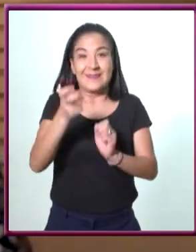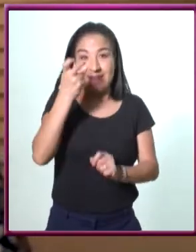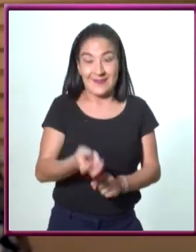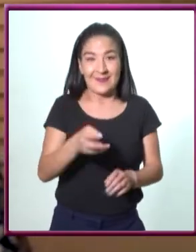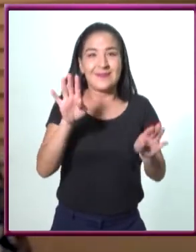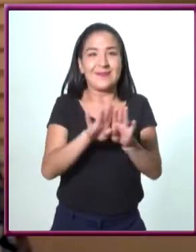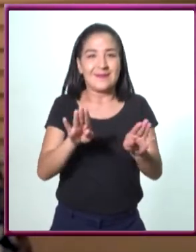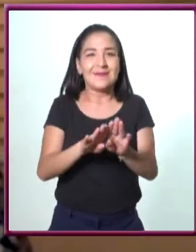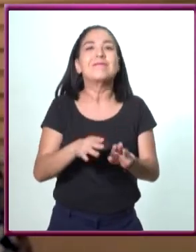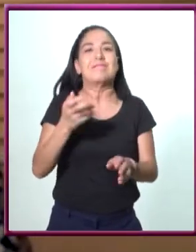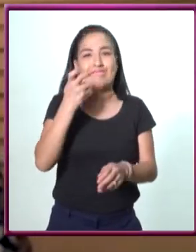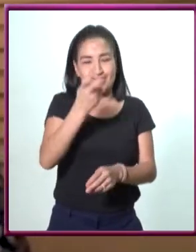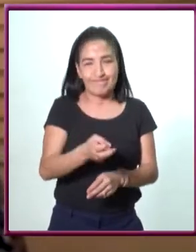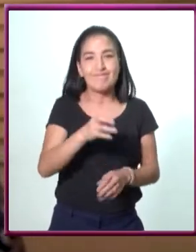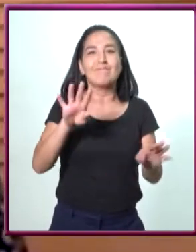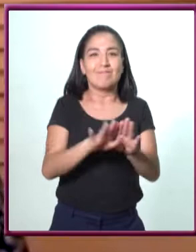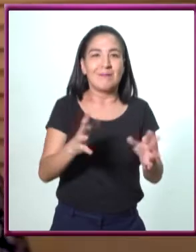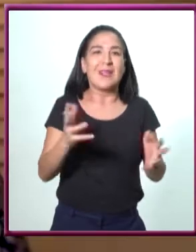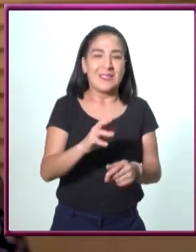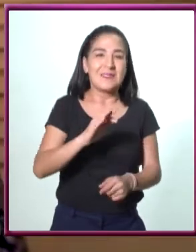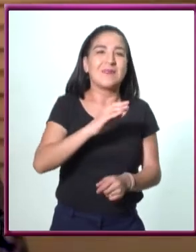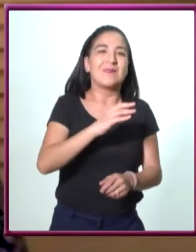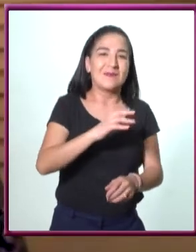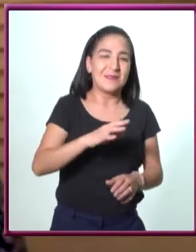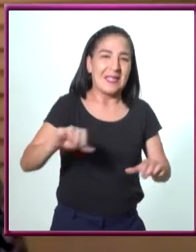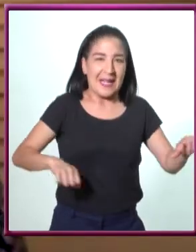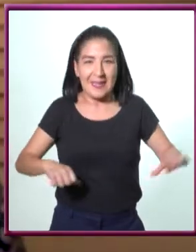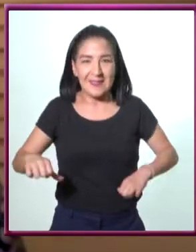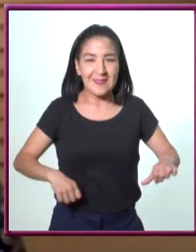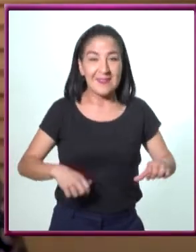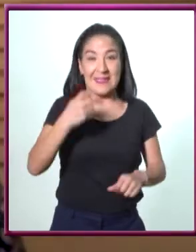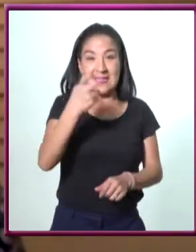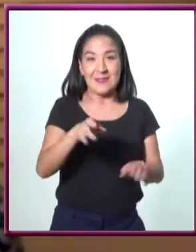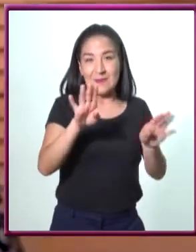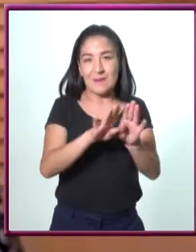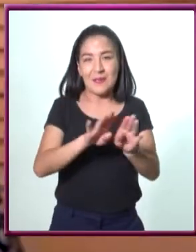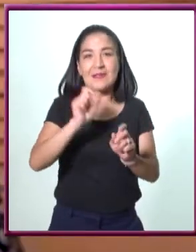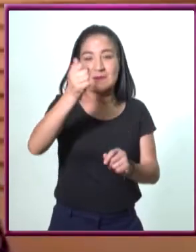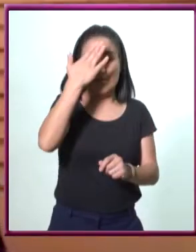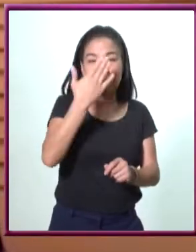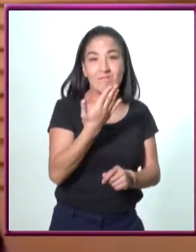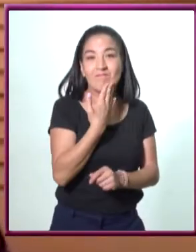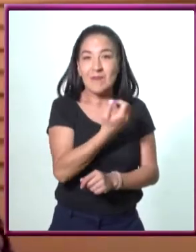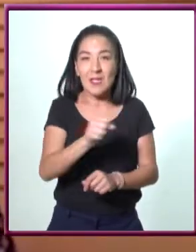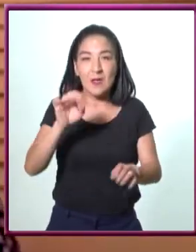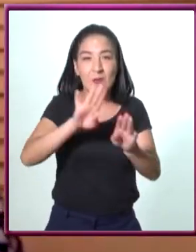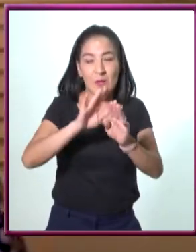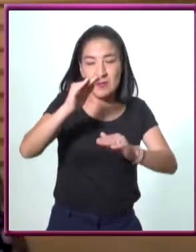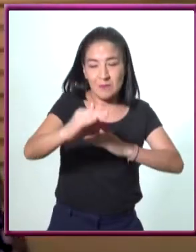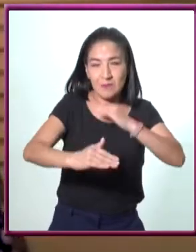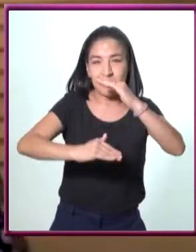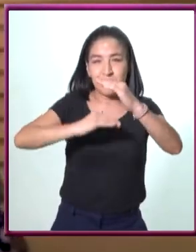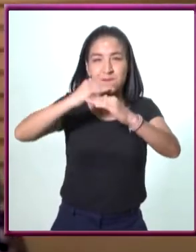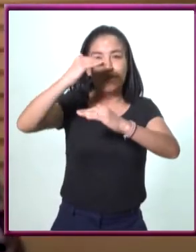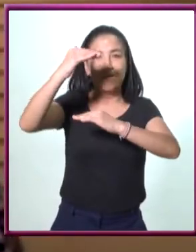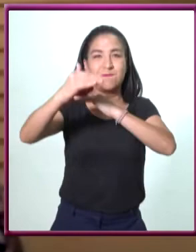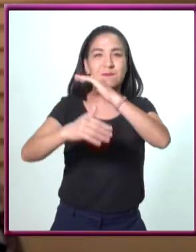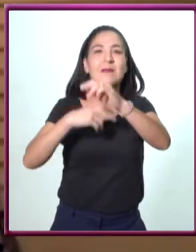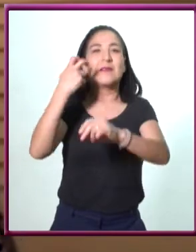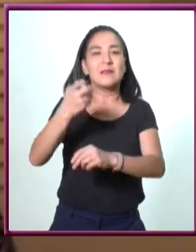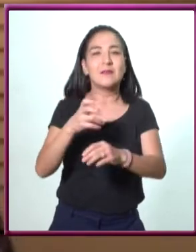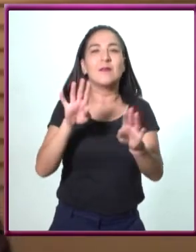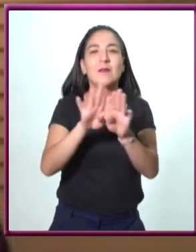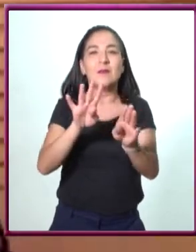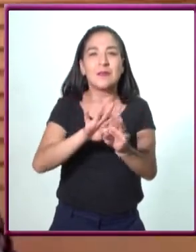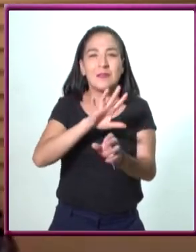esto podemos predecir ciertas acciones. Y estas habilidades que se van consolidando más o menos en esa edad son las